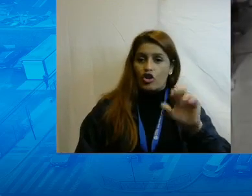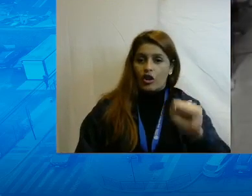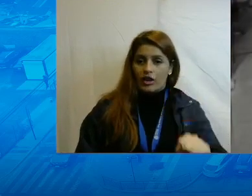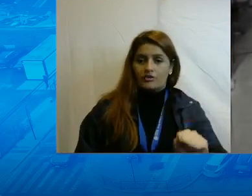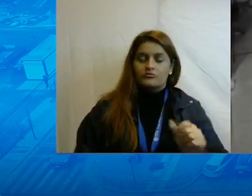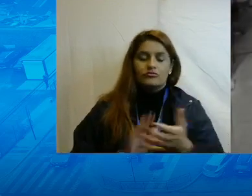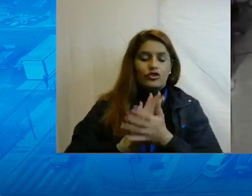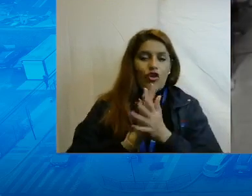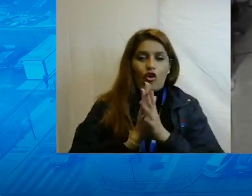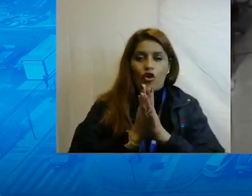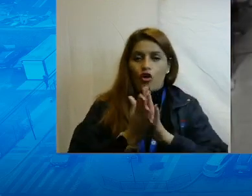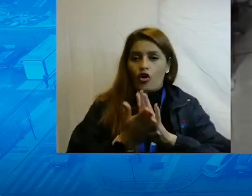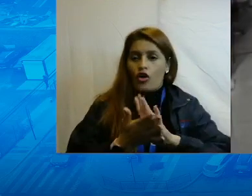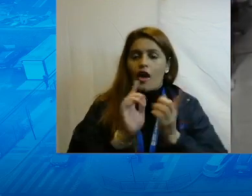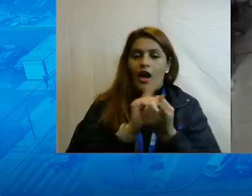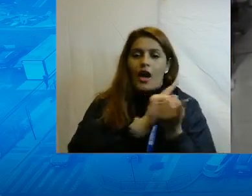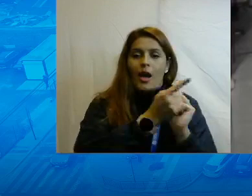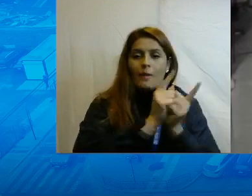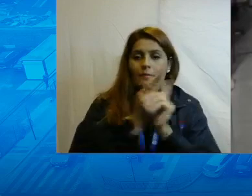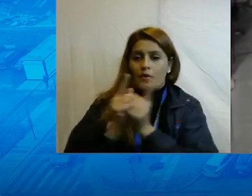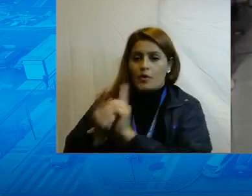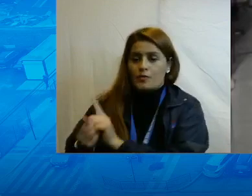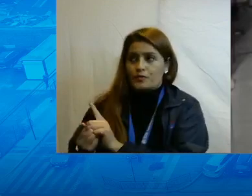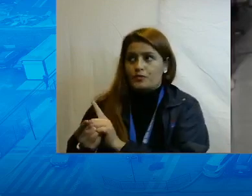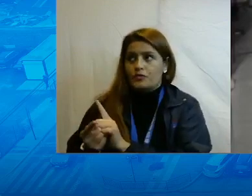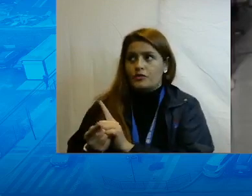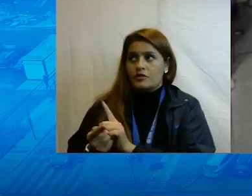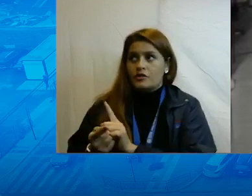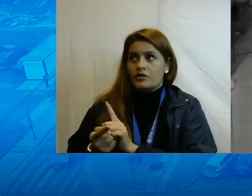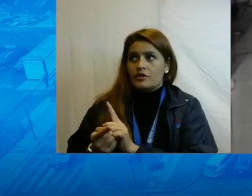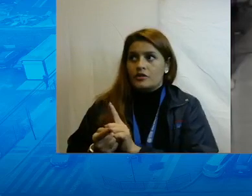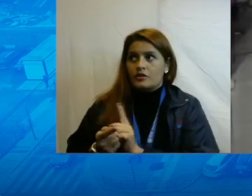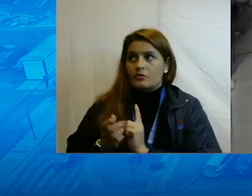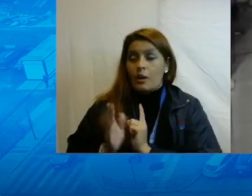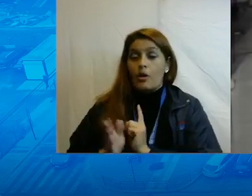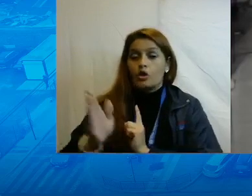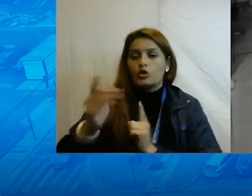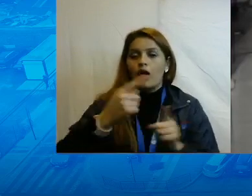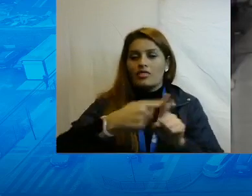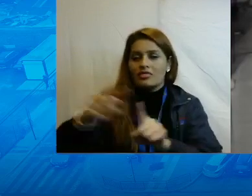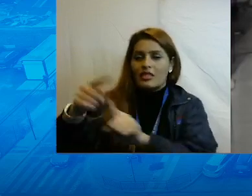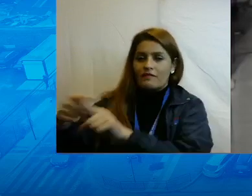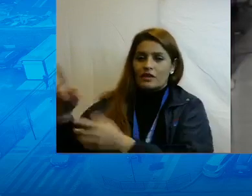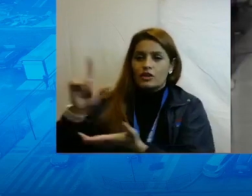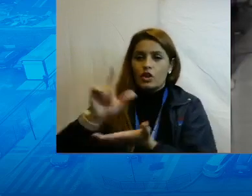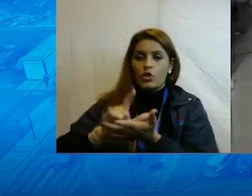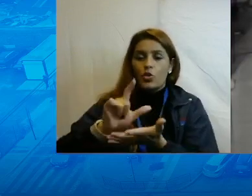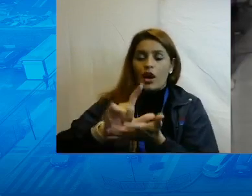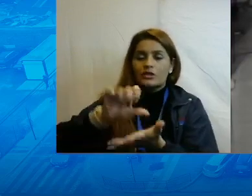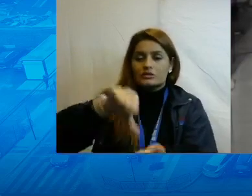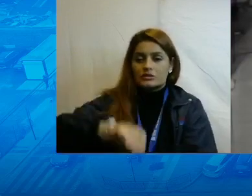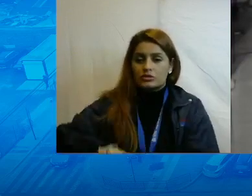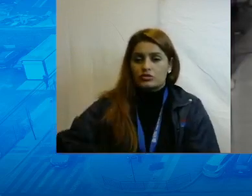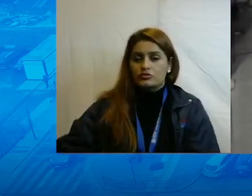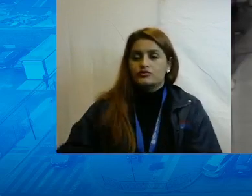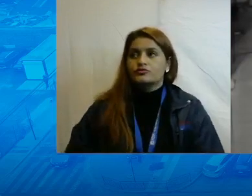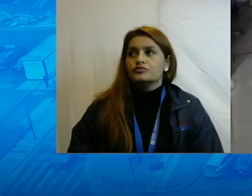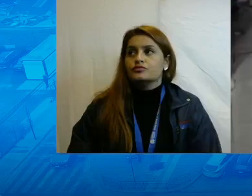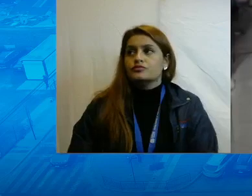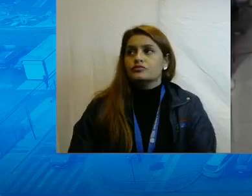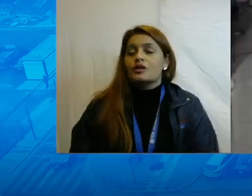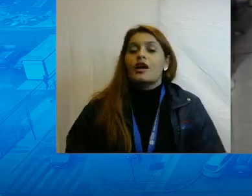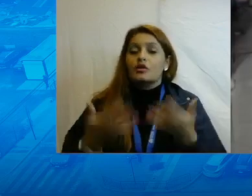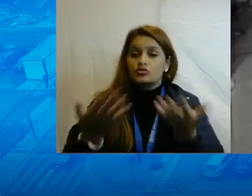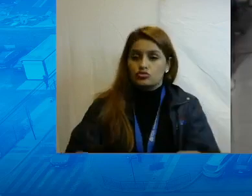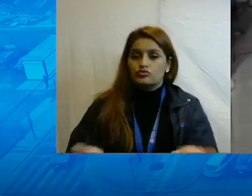hacer la forestación mañana. Y vamos a continuar con esto en diferentes puntos del centro comercial de Melipilla. Eso,